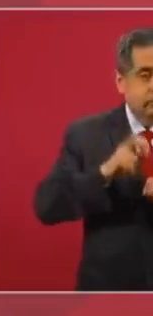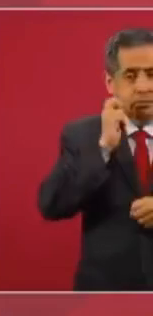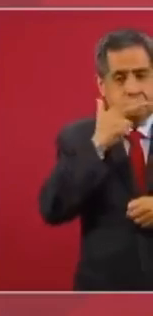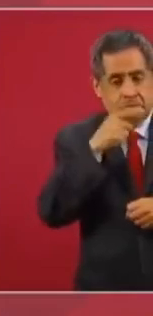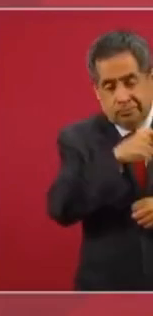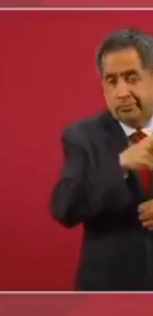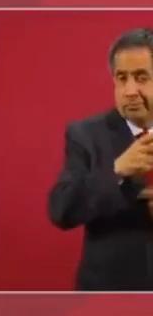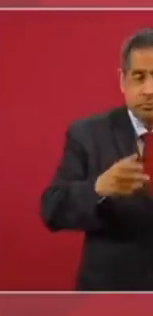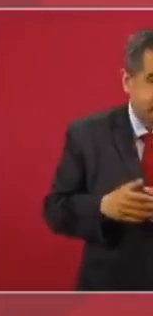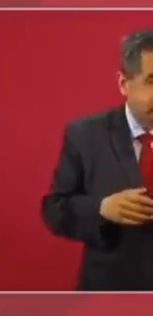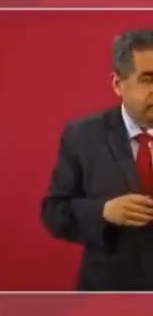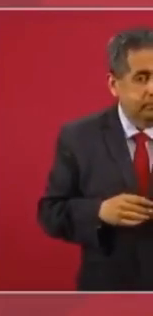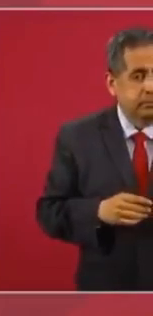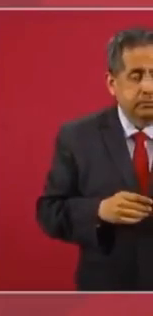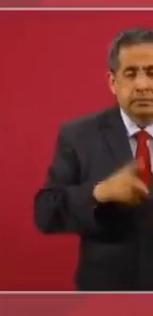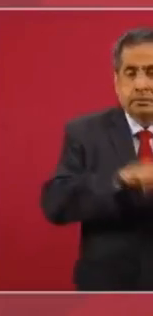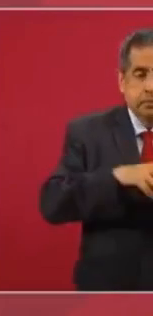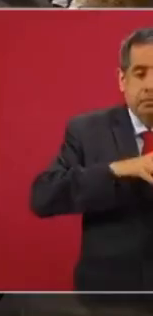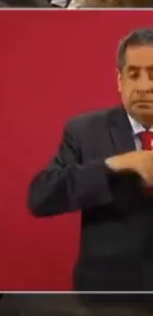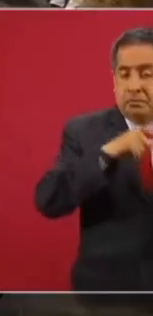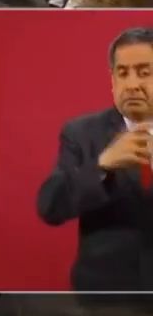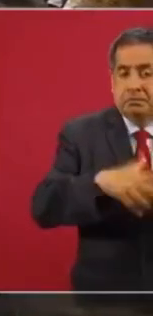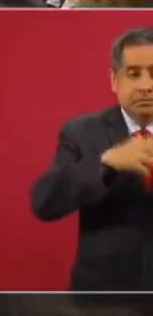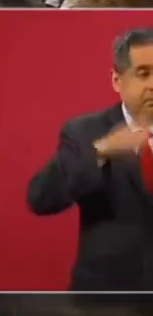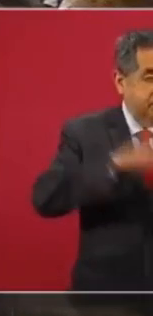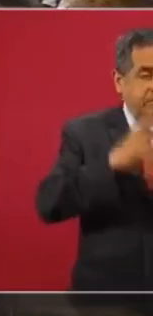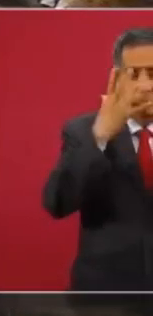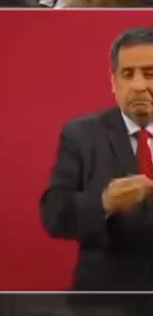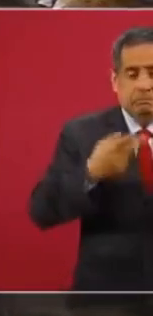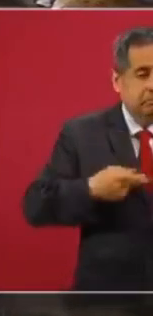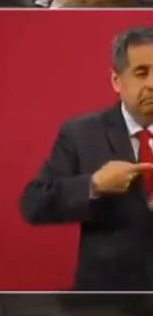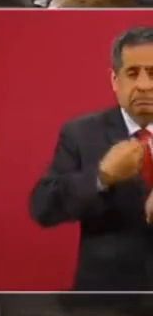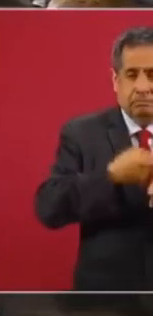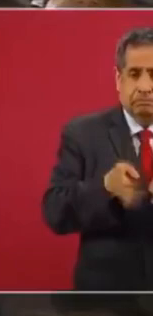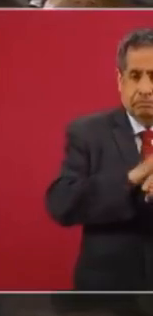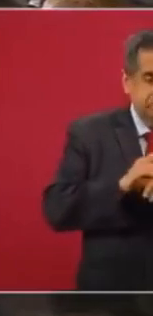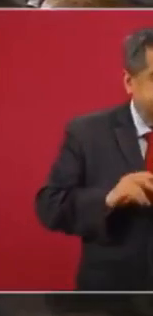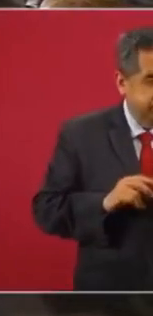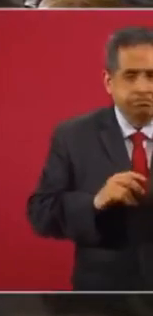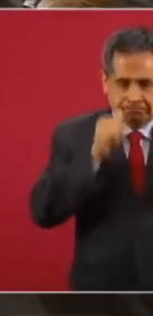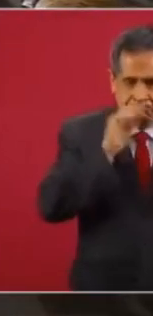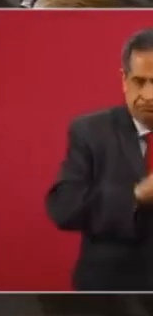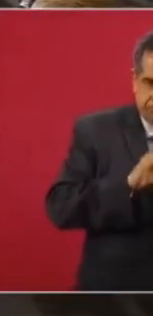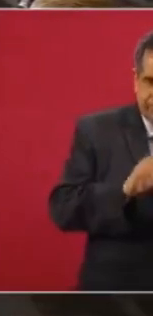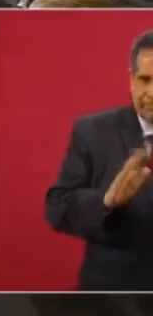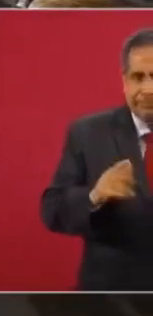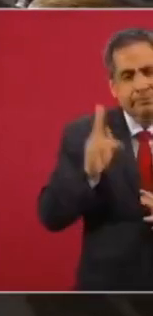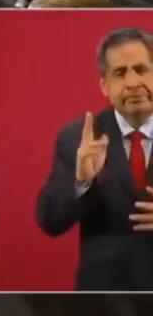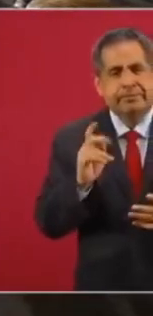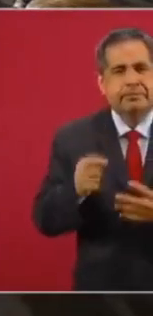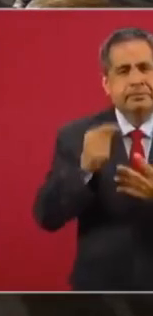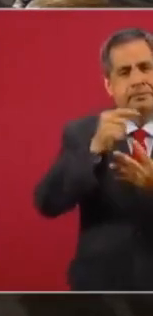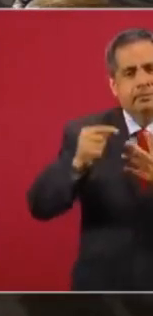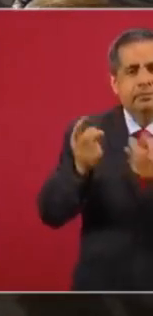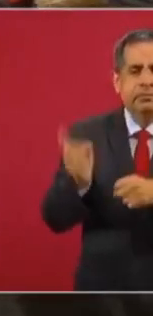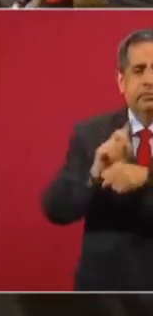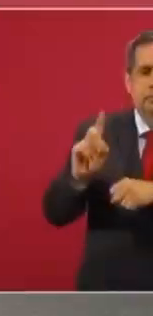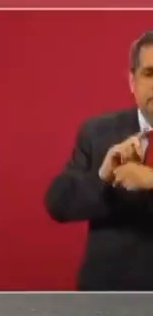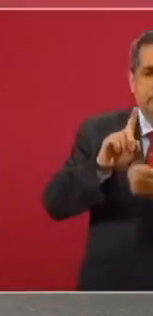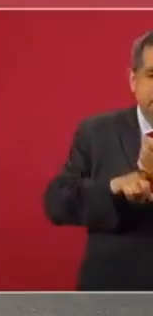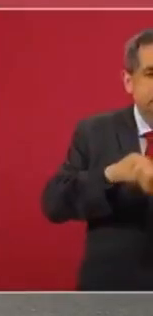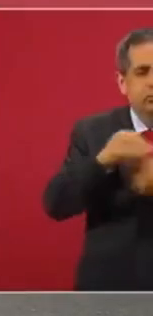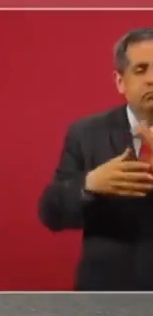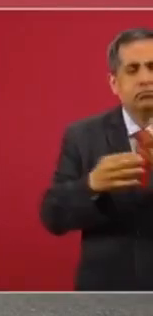Chihuahua, donde tenemos ahí más casos, ya se están atendiendo. En fin, todos los días estamos en